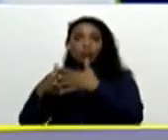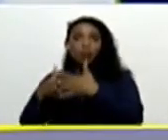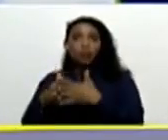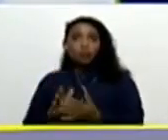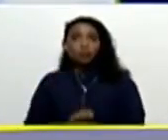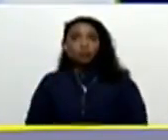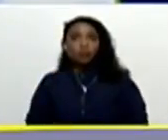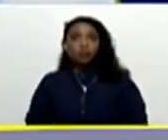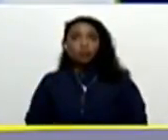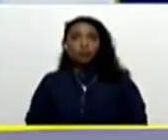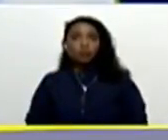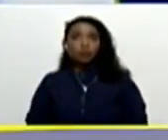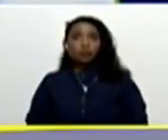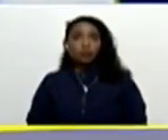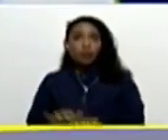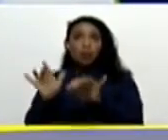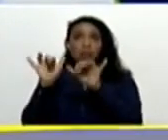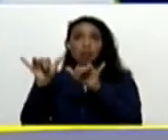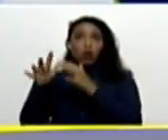yanquis. Y los yanquis viéndose